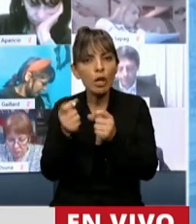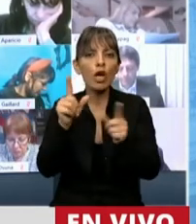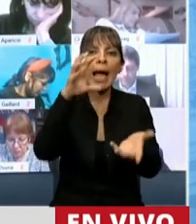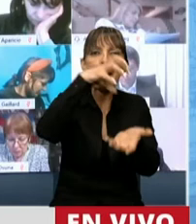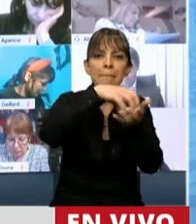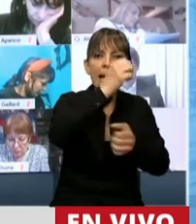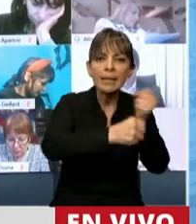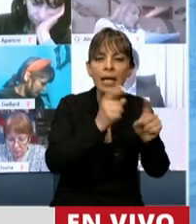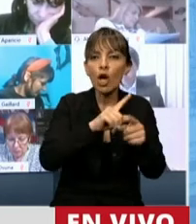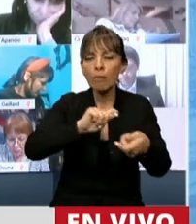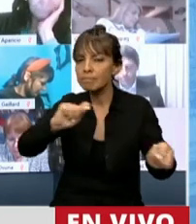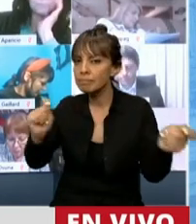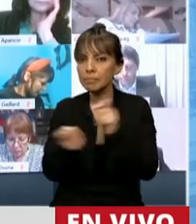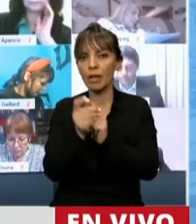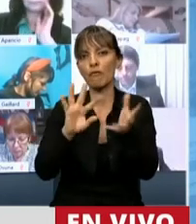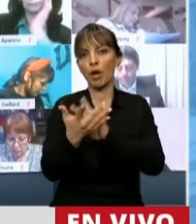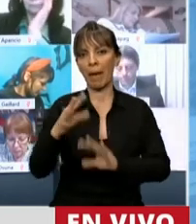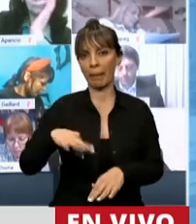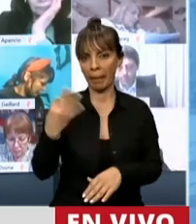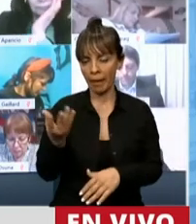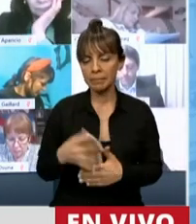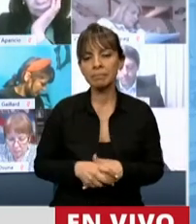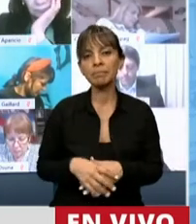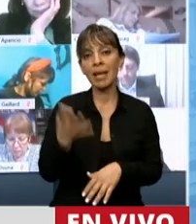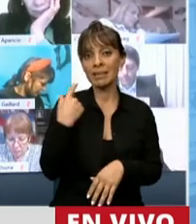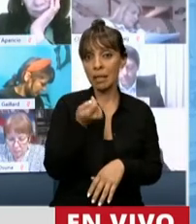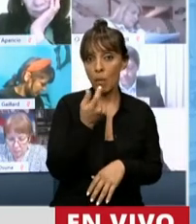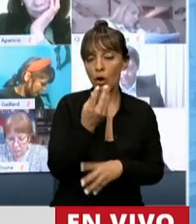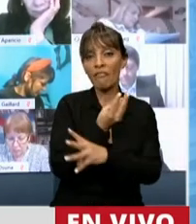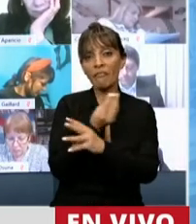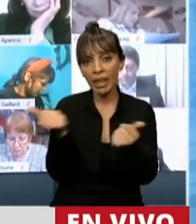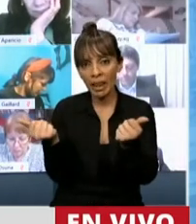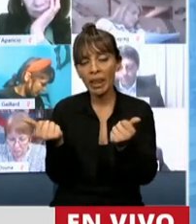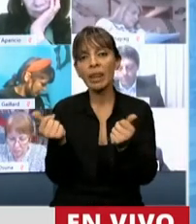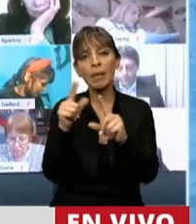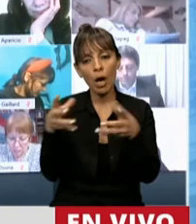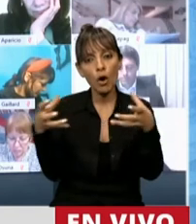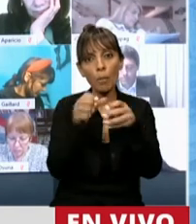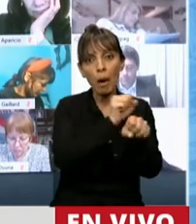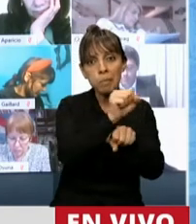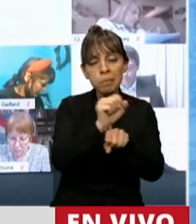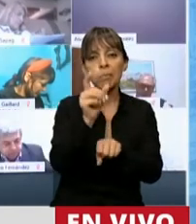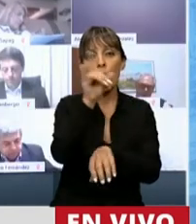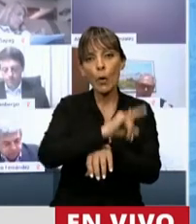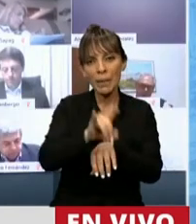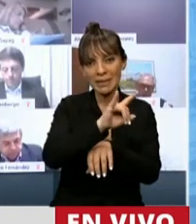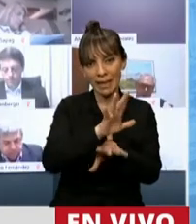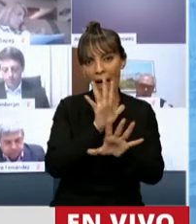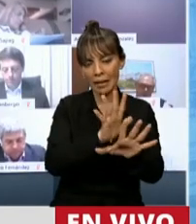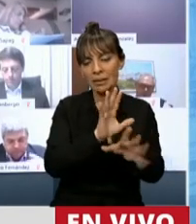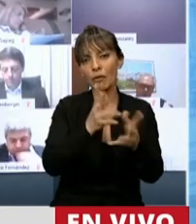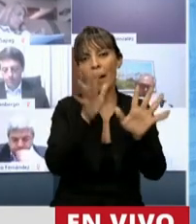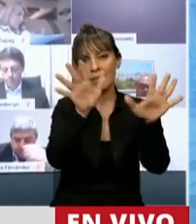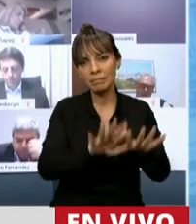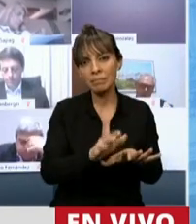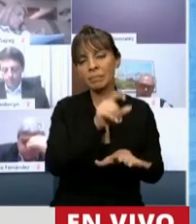se trata de transformar vidas. Hace muy poco terminamos una corte más de la Universidad de Conocimiento, que así la llamamos, a la formación